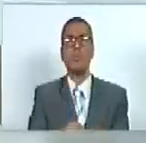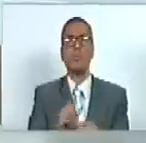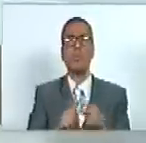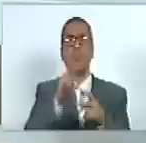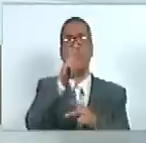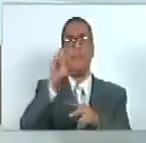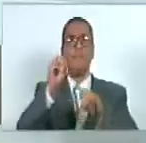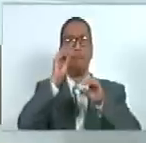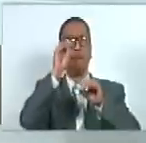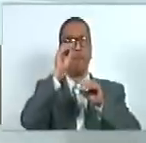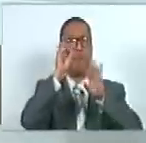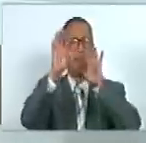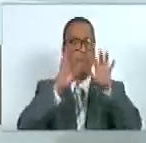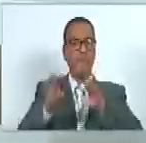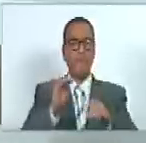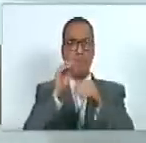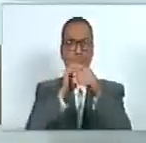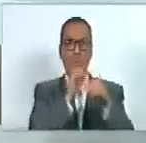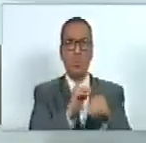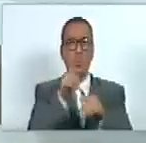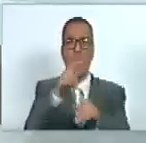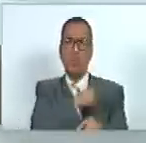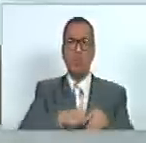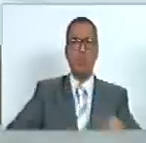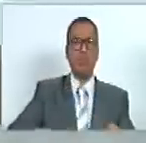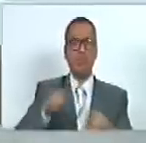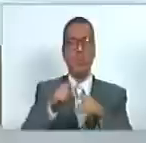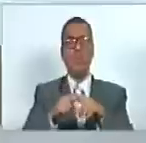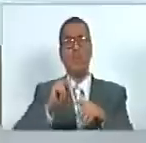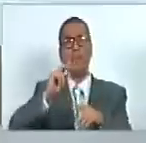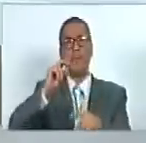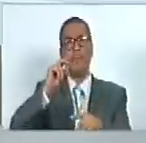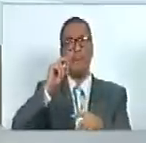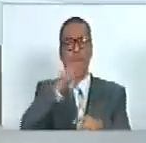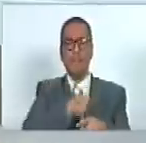20 países convocados por el presidente Gustavo Petro